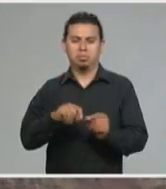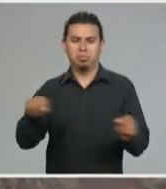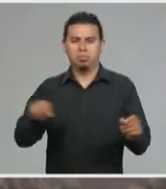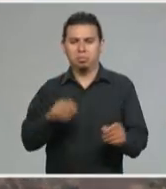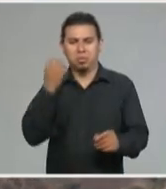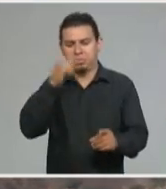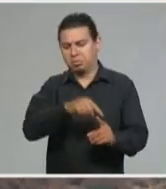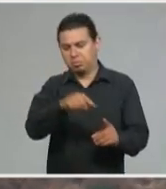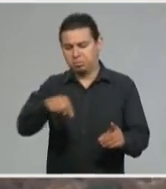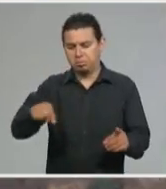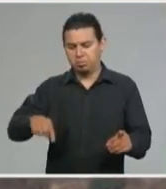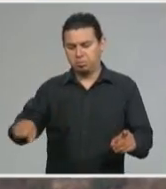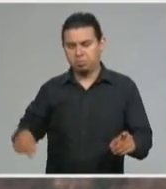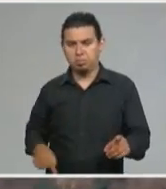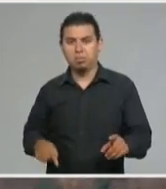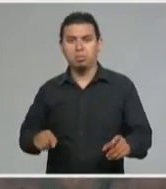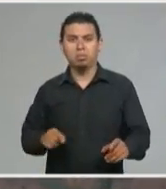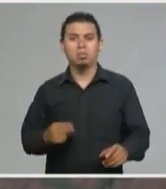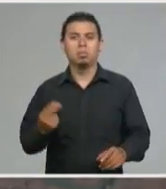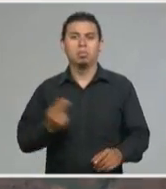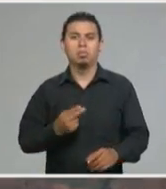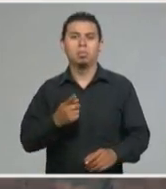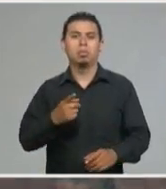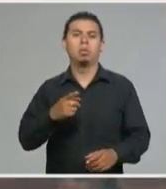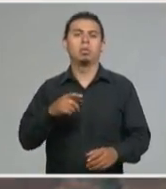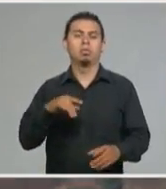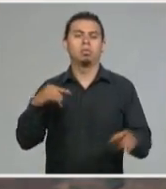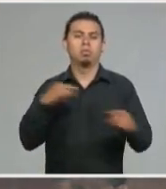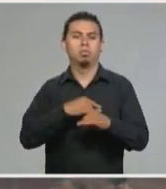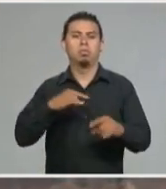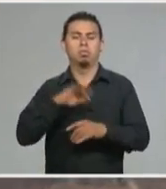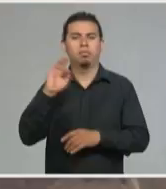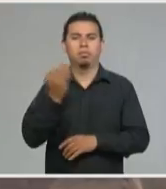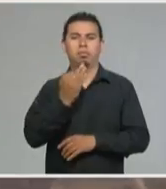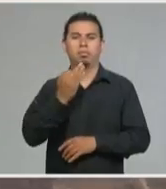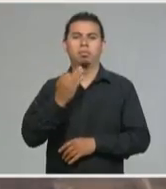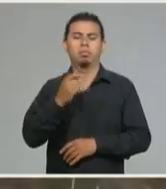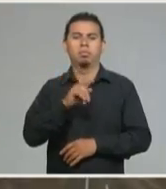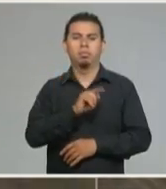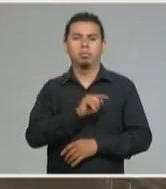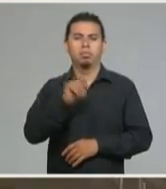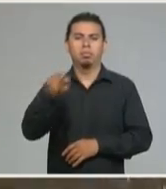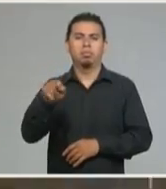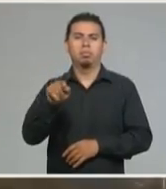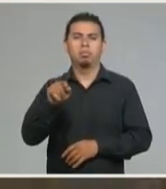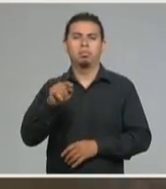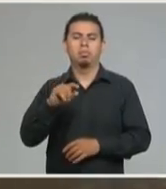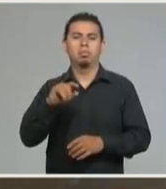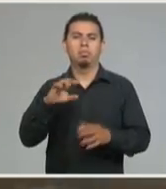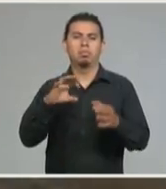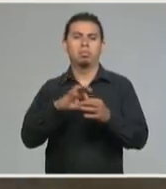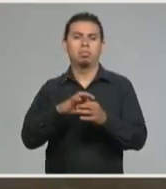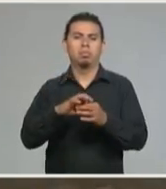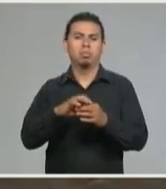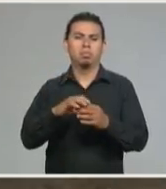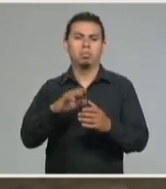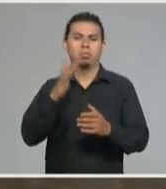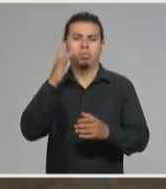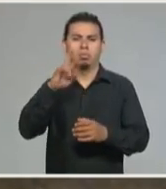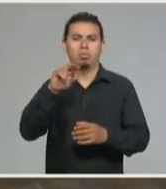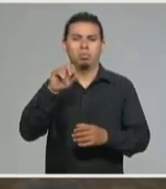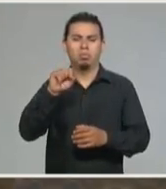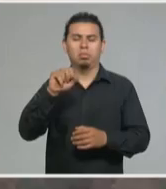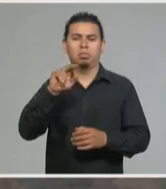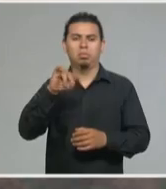capital oaxaqueña. Para llegar, hay que viajar por la carretera federal 200 hasta la desviación que se encuentra delante de Santa Rosa de